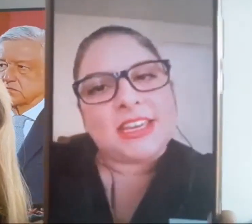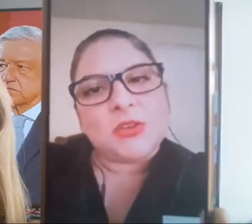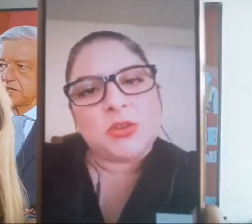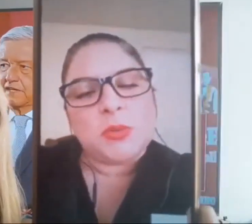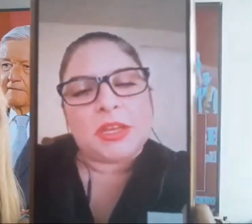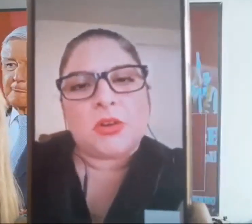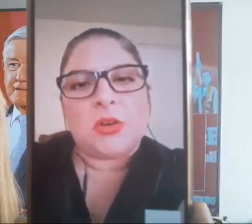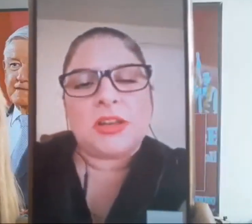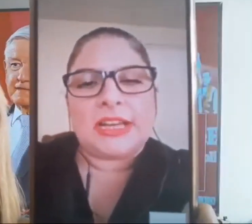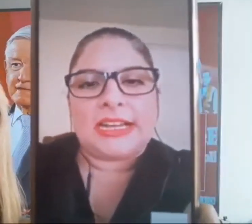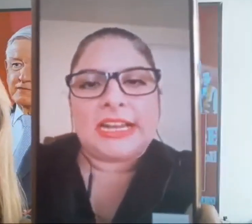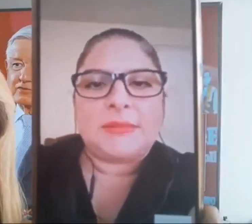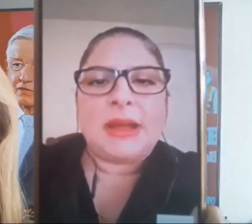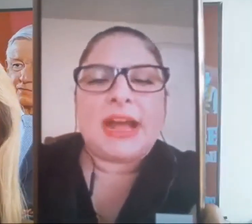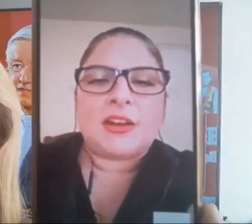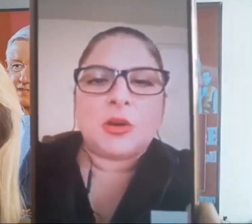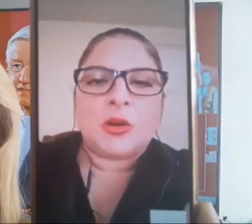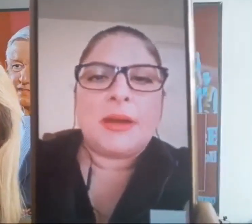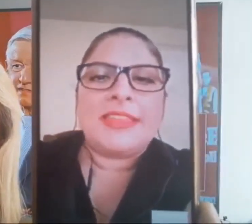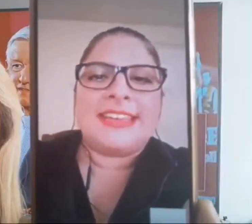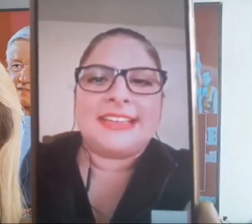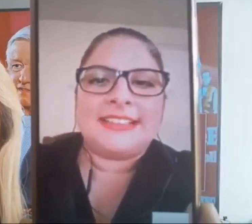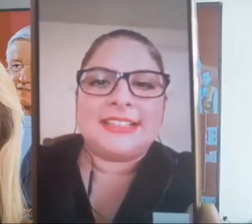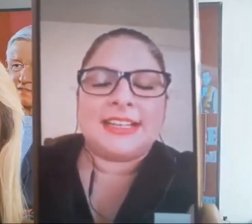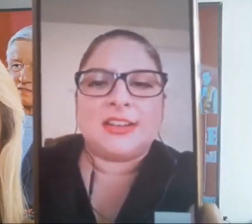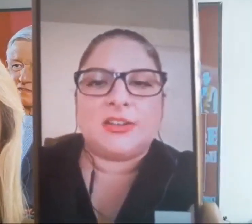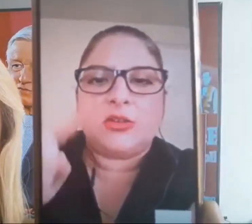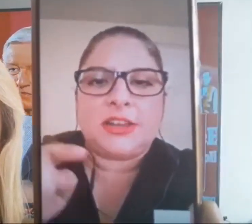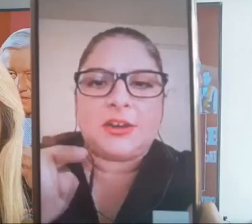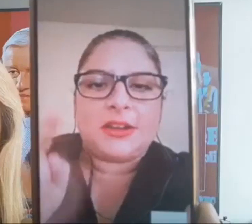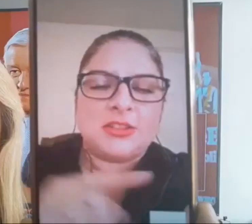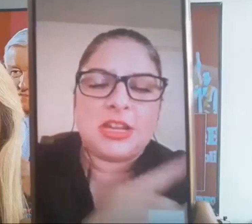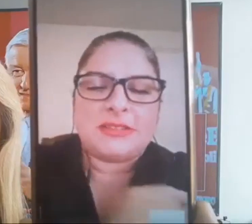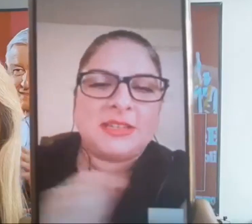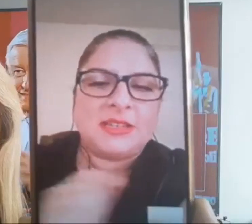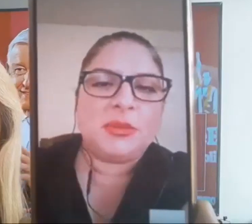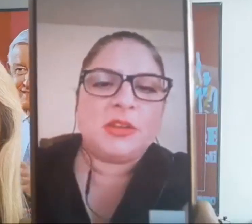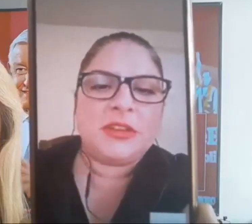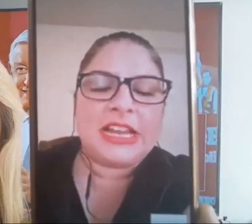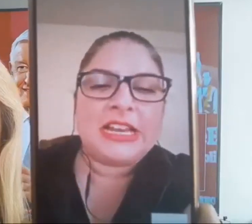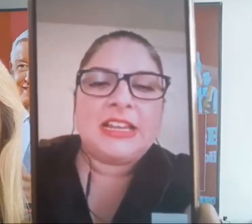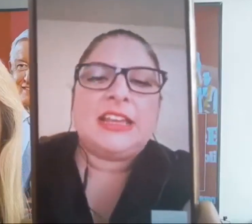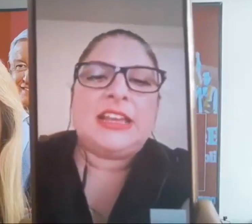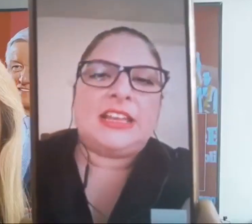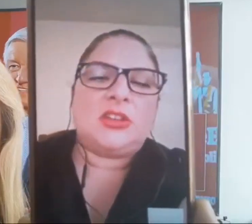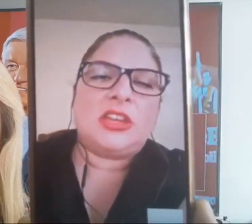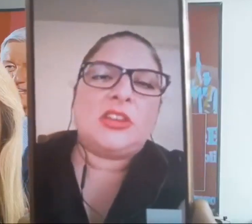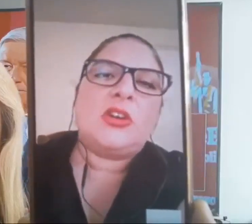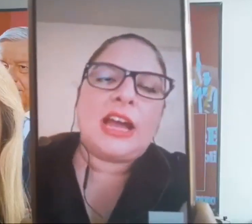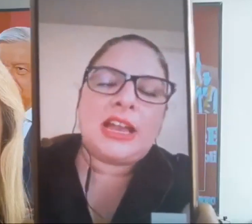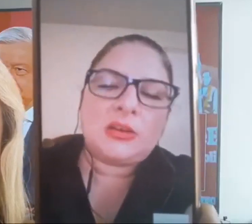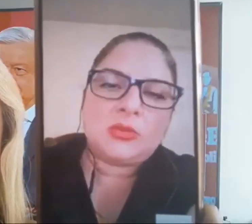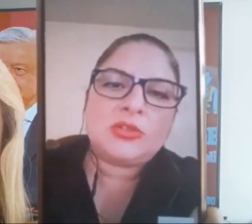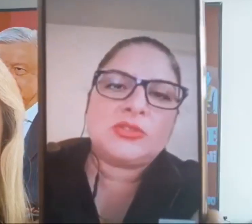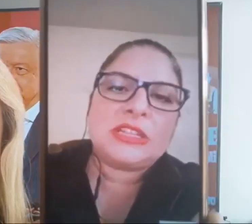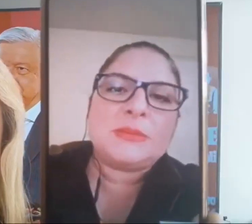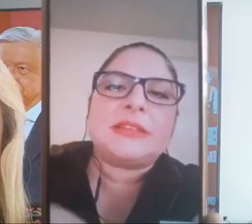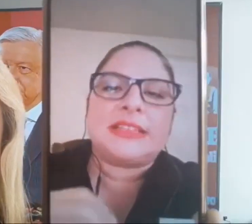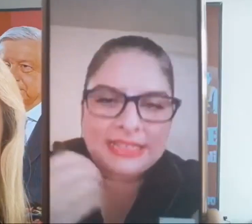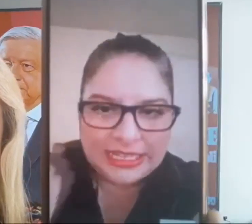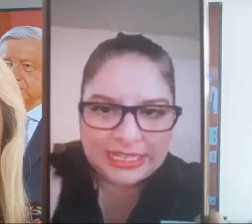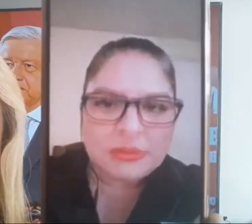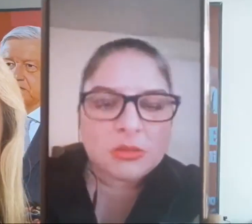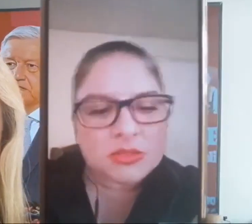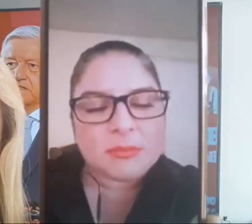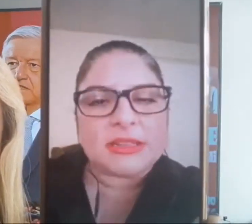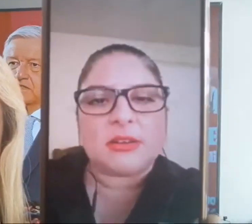y aquí en YouTube tengo el canal que se llama @DeQueSeTrata, con interrogación al principio y al final, en donde doy algunos tips